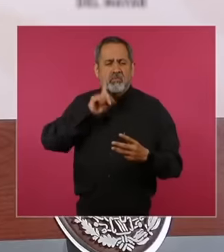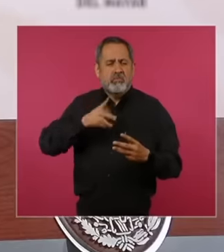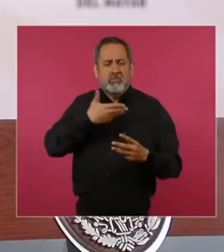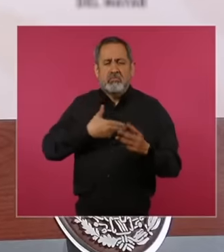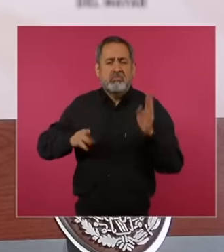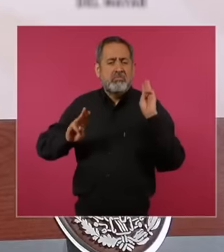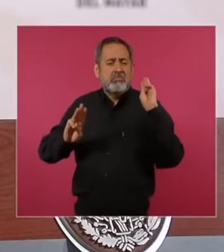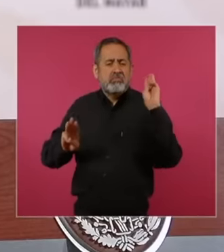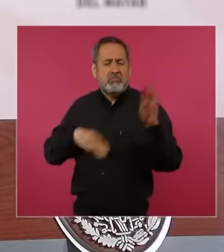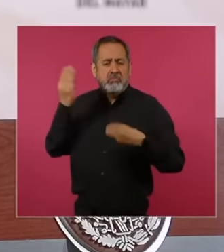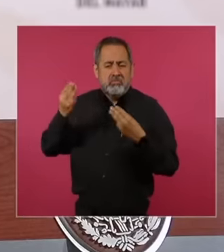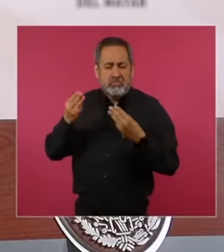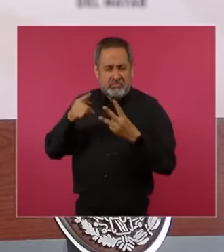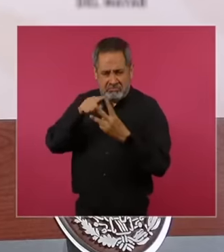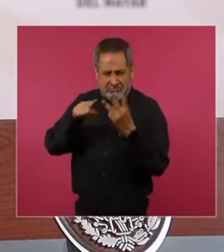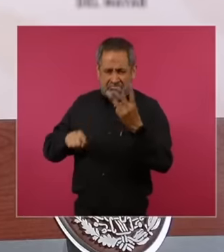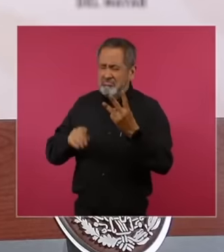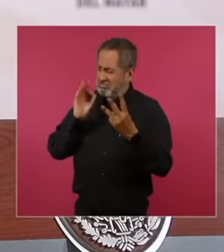Porque lo tengo que decir así,